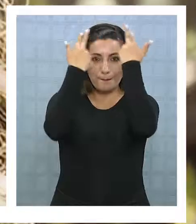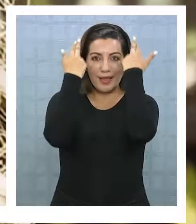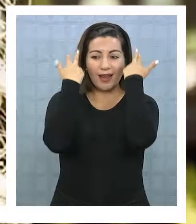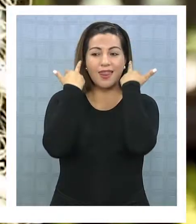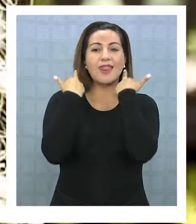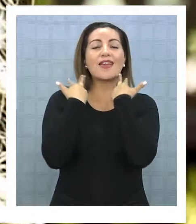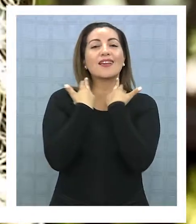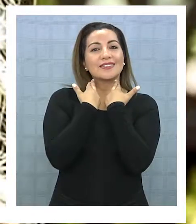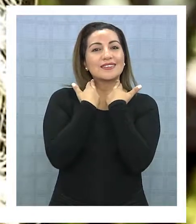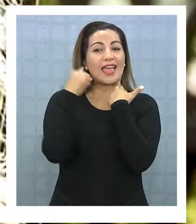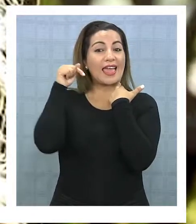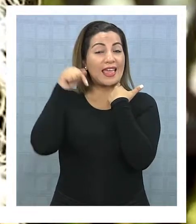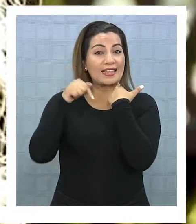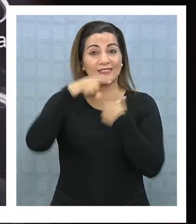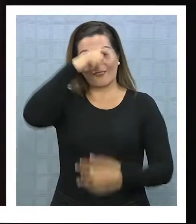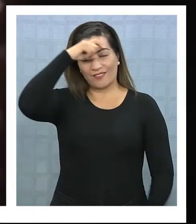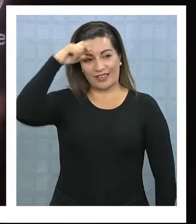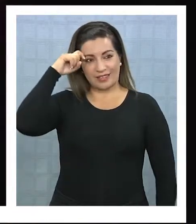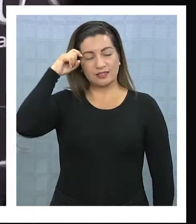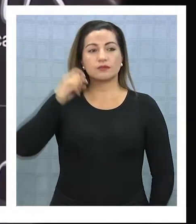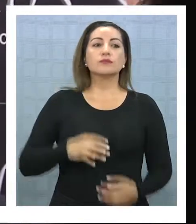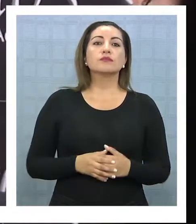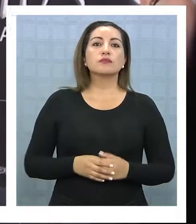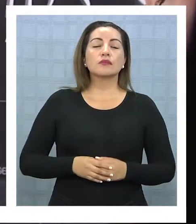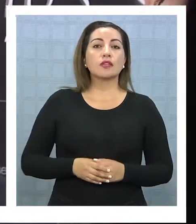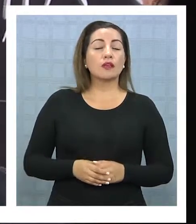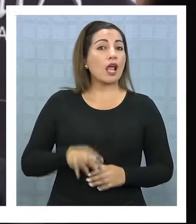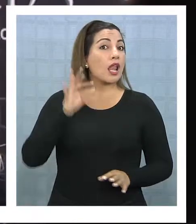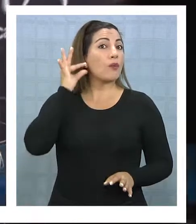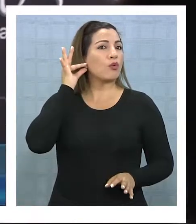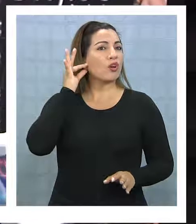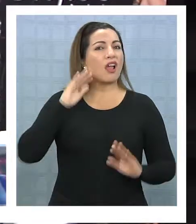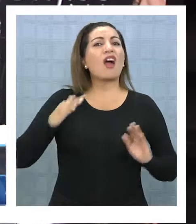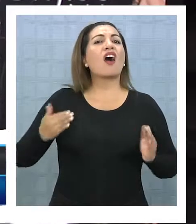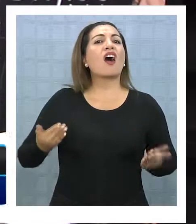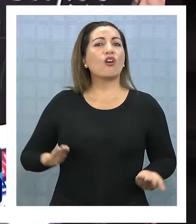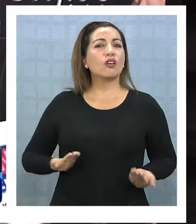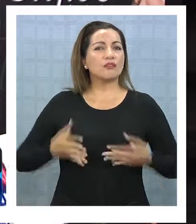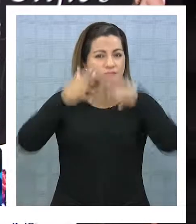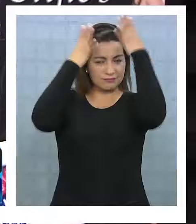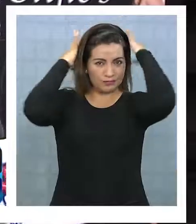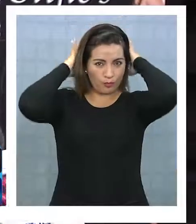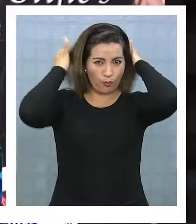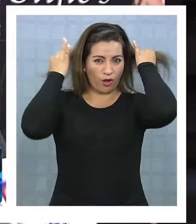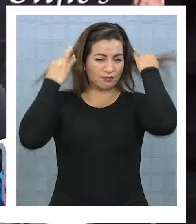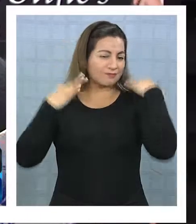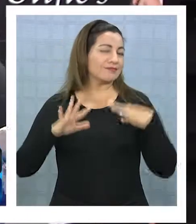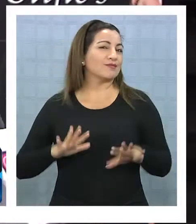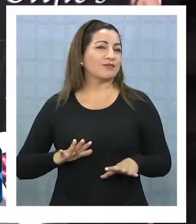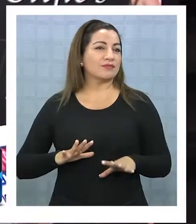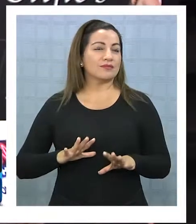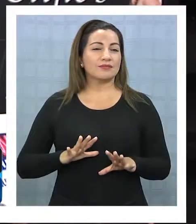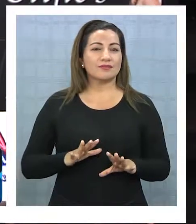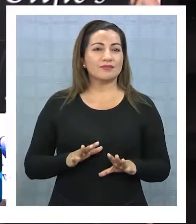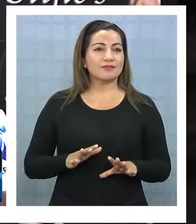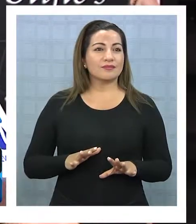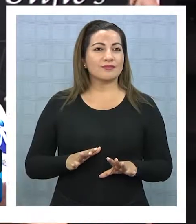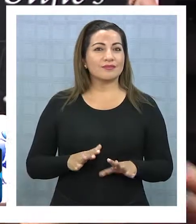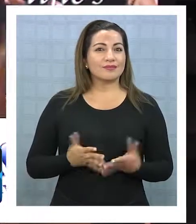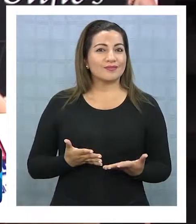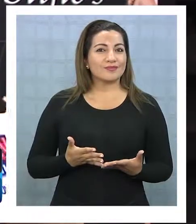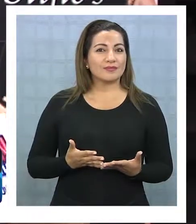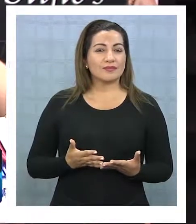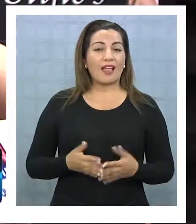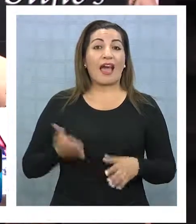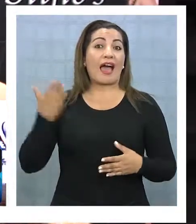llevar durante esta temporada. Pero la mujer en este minuto está atreviéndose más a soltar el cabello. Ya no está tan, como se